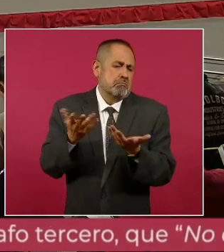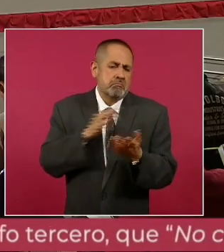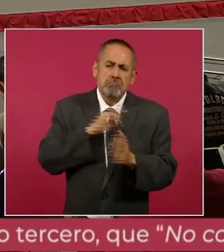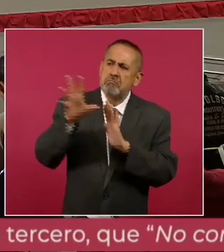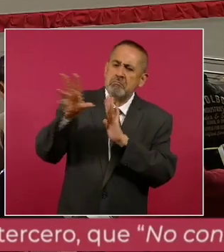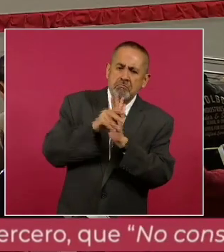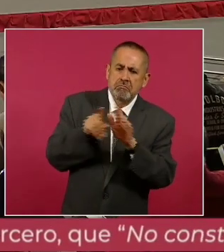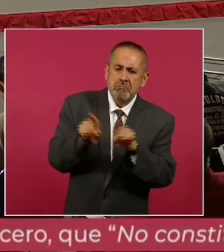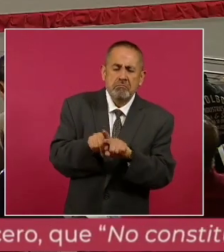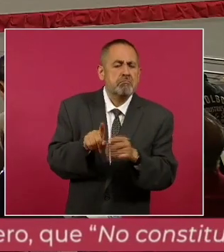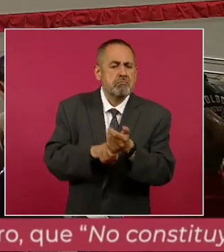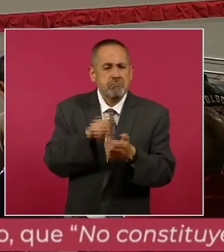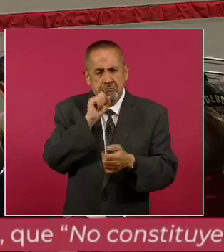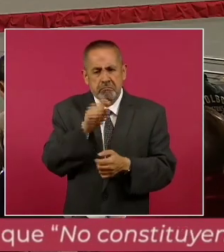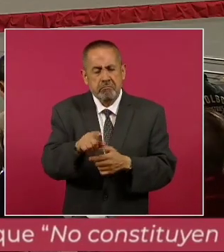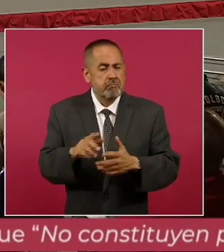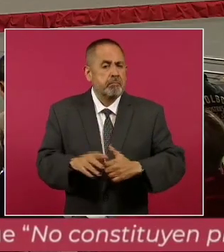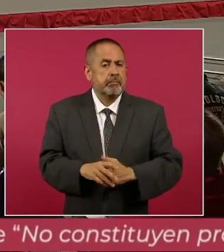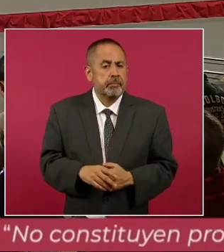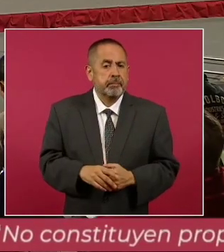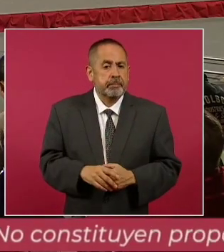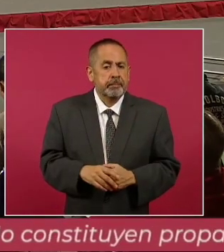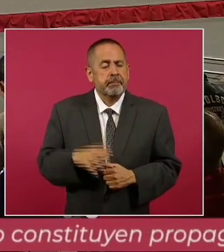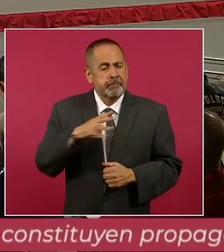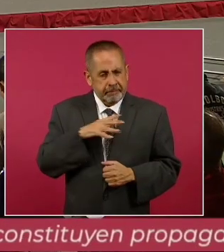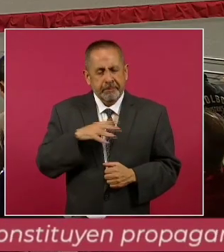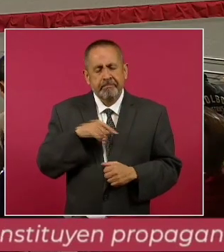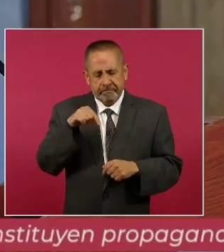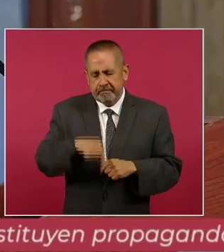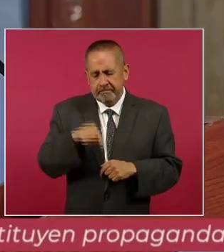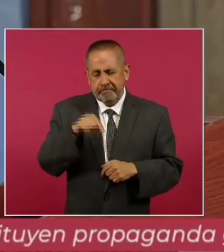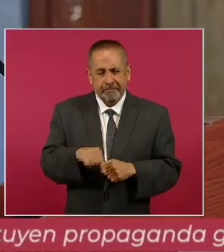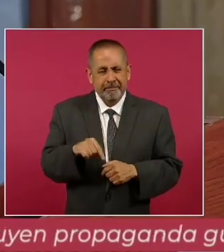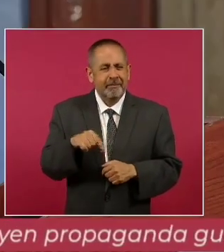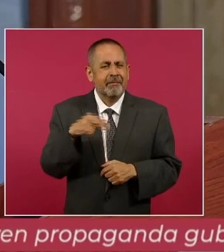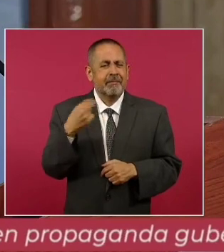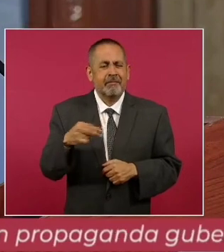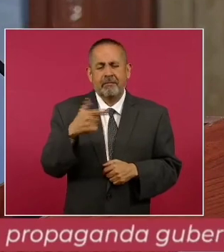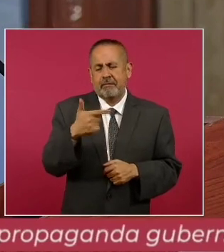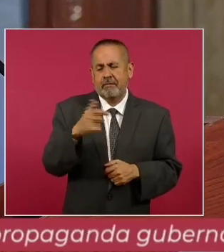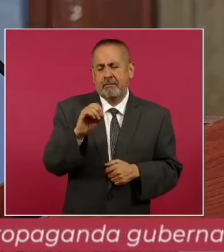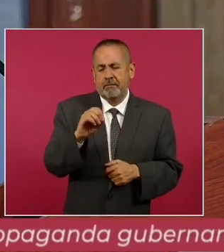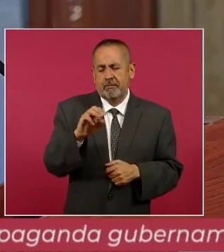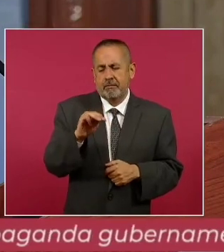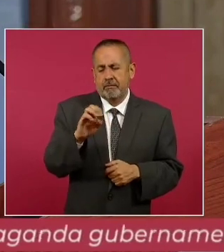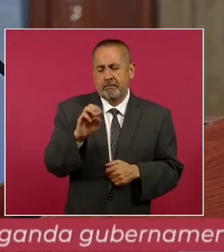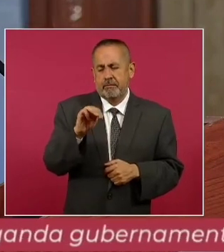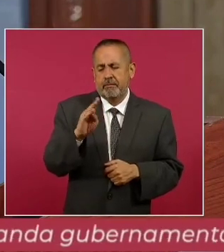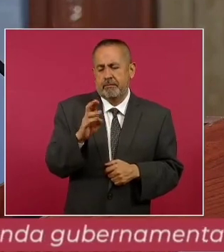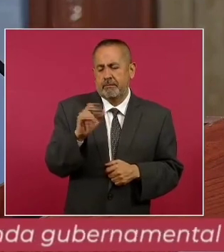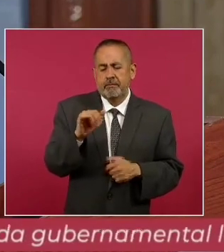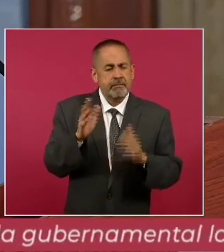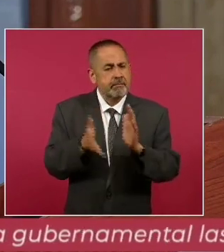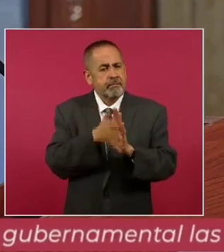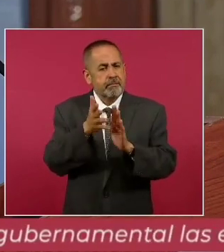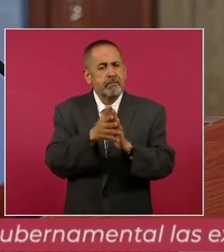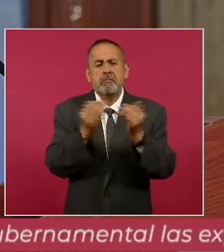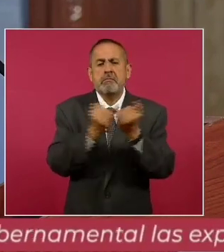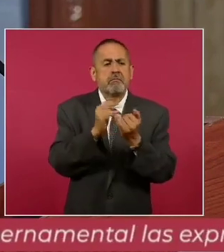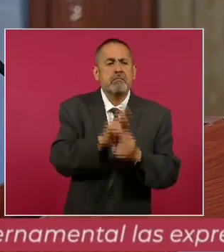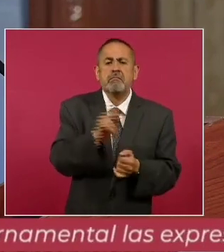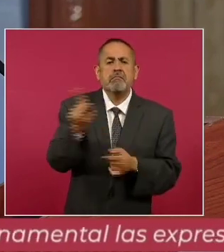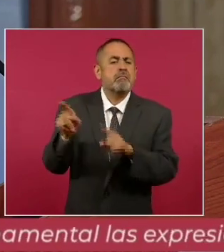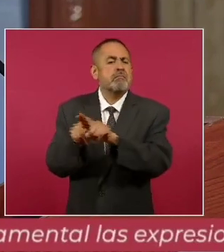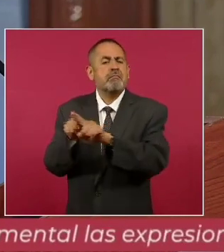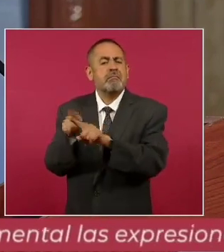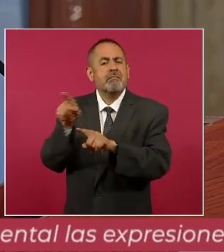Se tiene experiencia de la colocación de esta geomembrana también en el proceso constructivo de la presa Santa María,